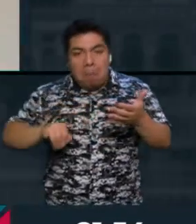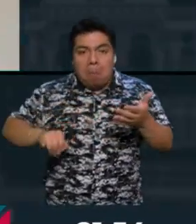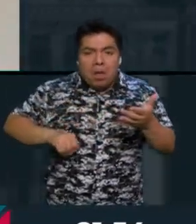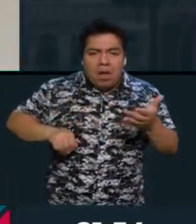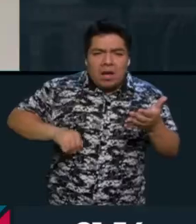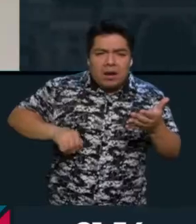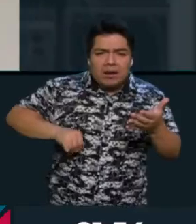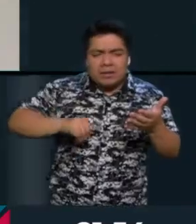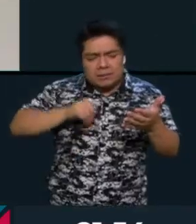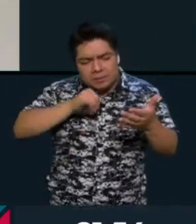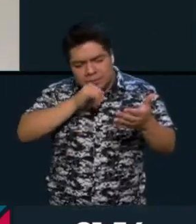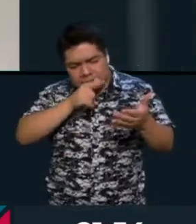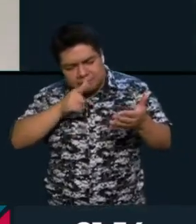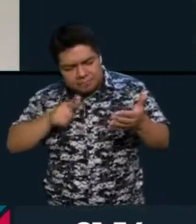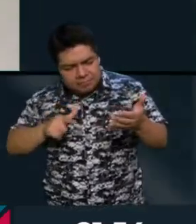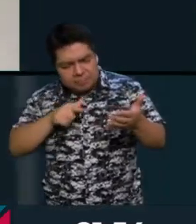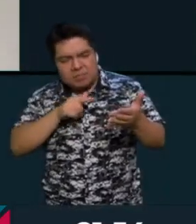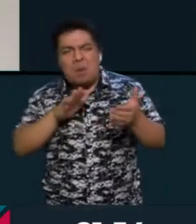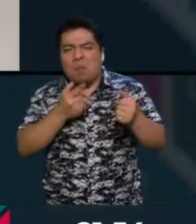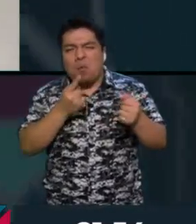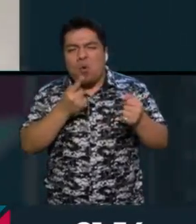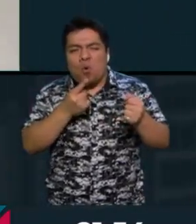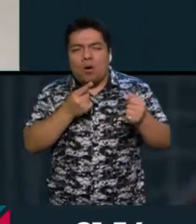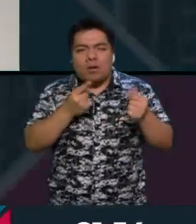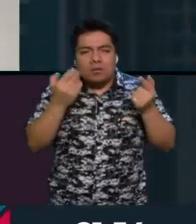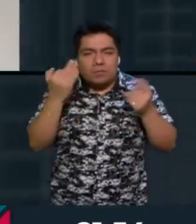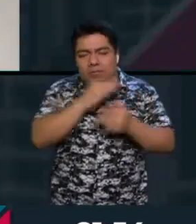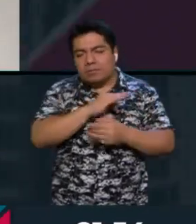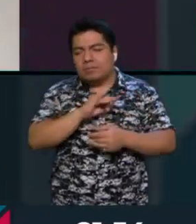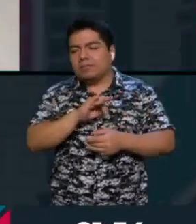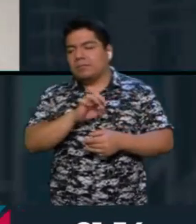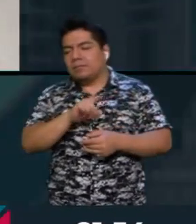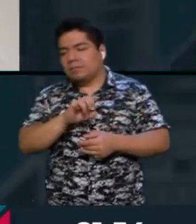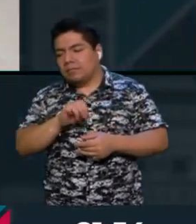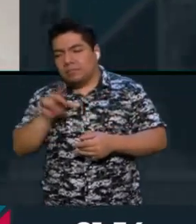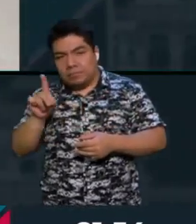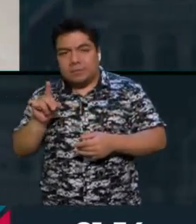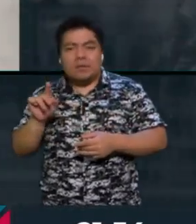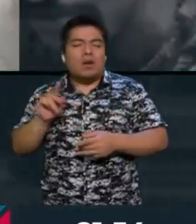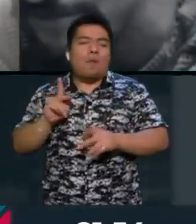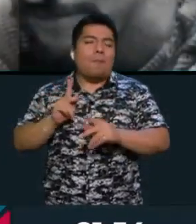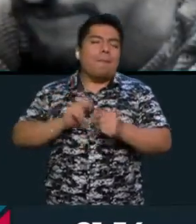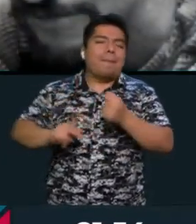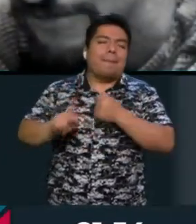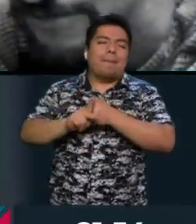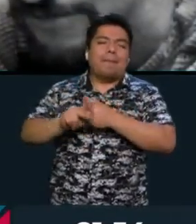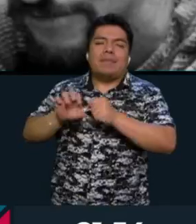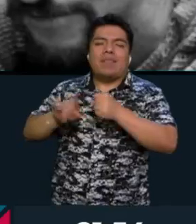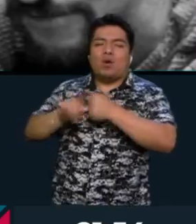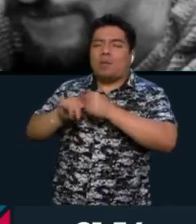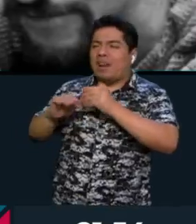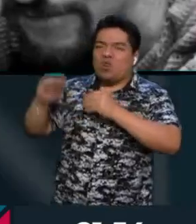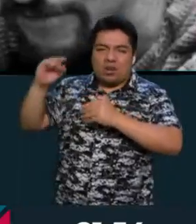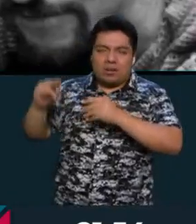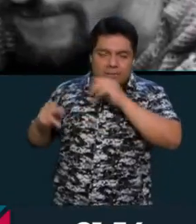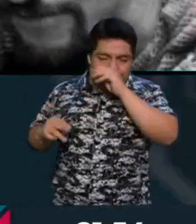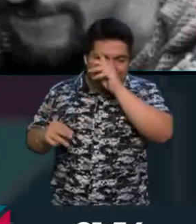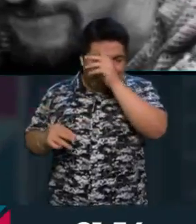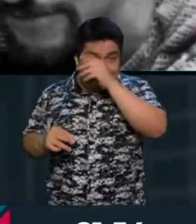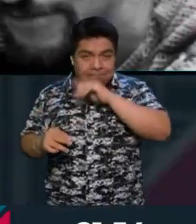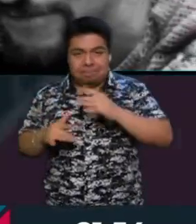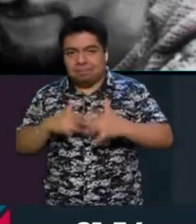género negro de ficción en los países nórdicos para nosotros como lectores, pues alejados de esa realidad?